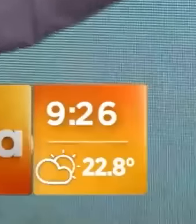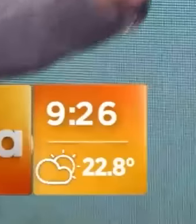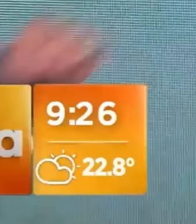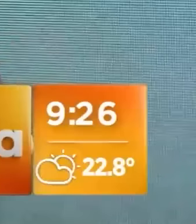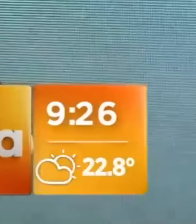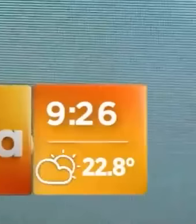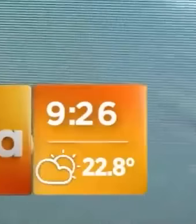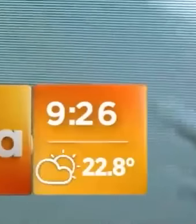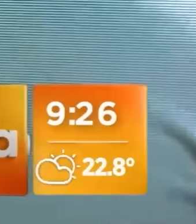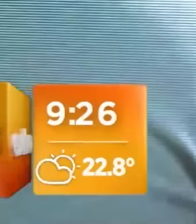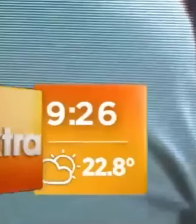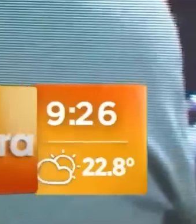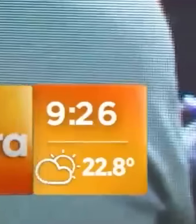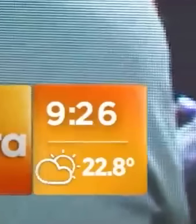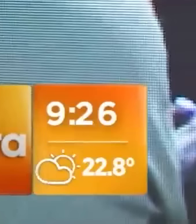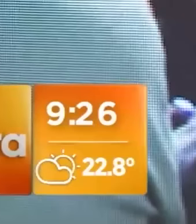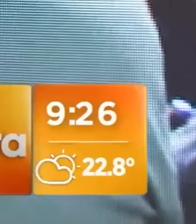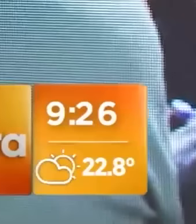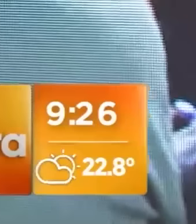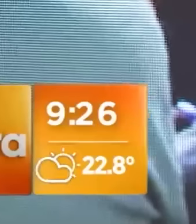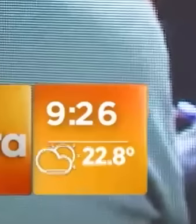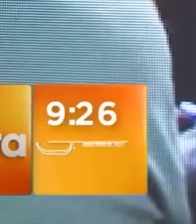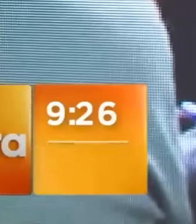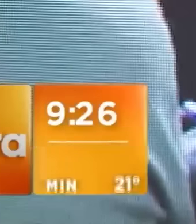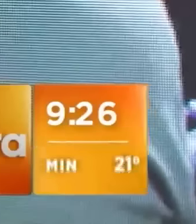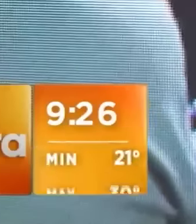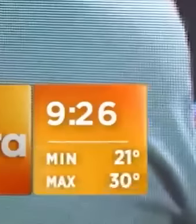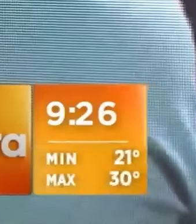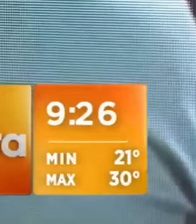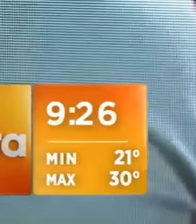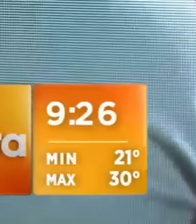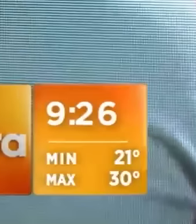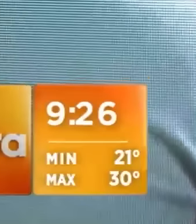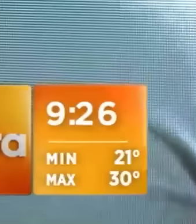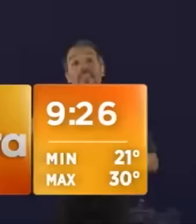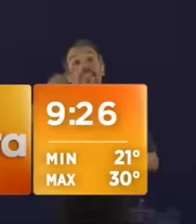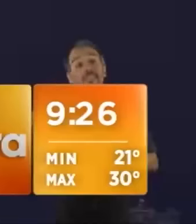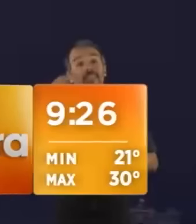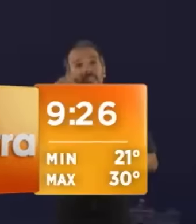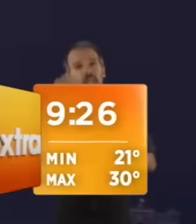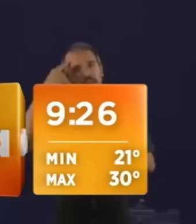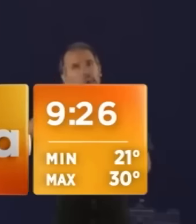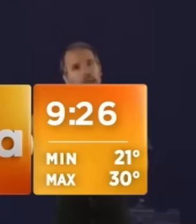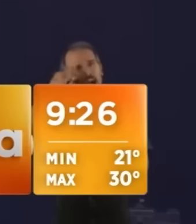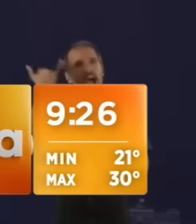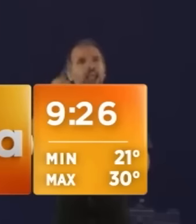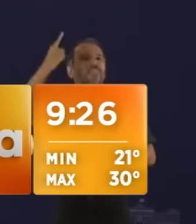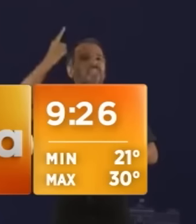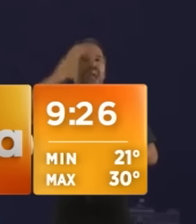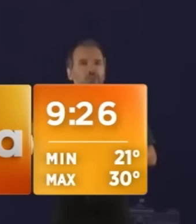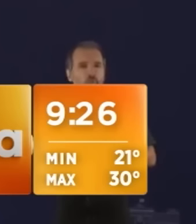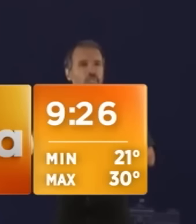la sentencia, sino cómo construye además el fundamento de por qué el que para no cobra. Se ha tomado la decisión